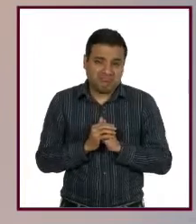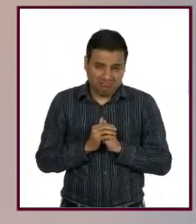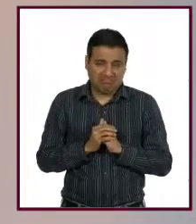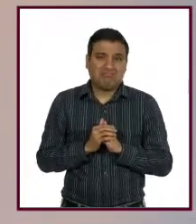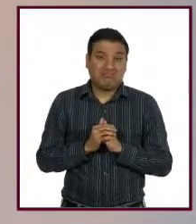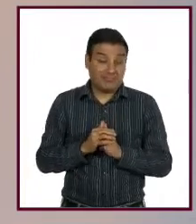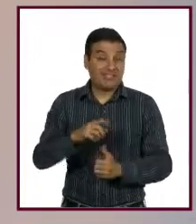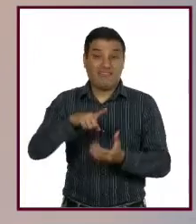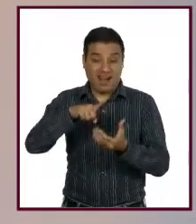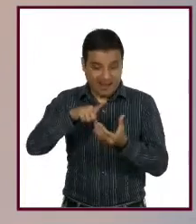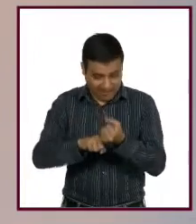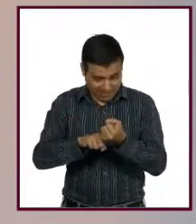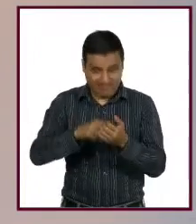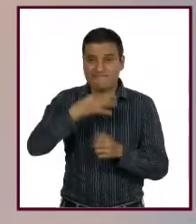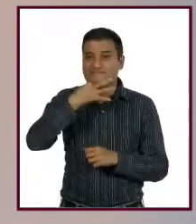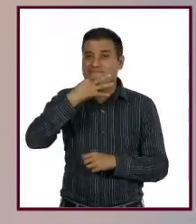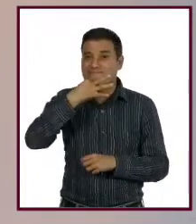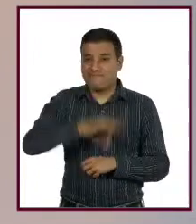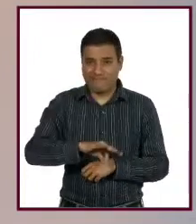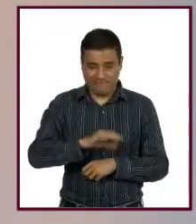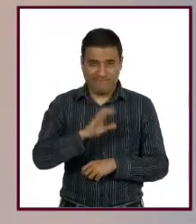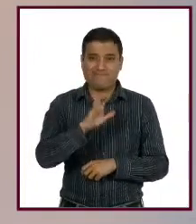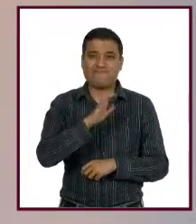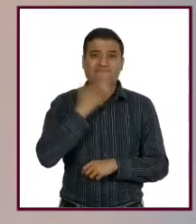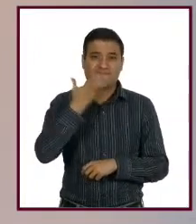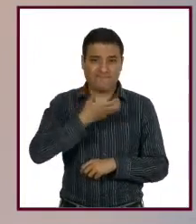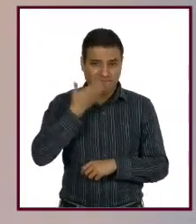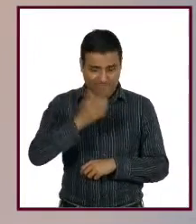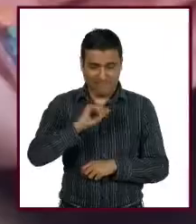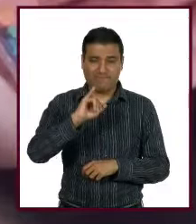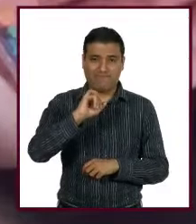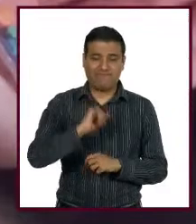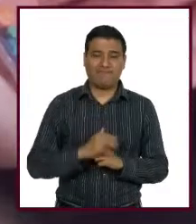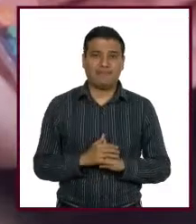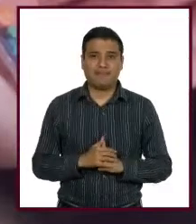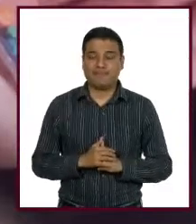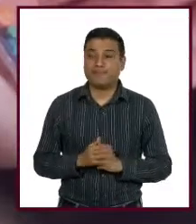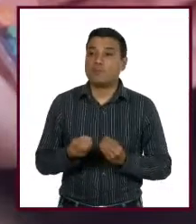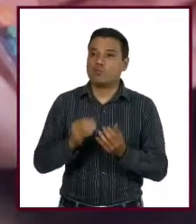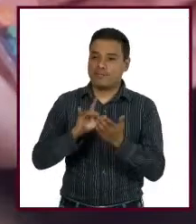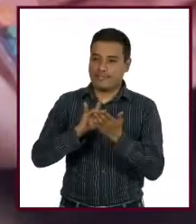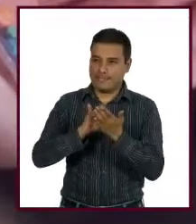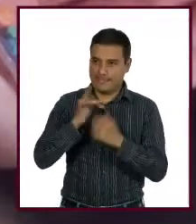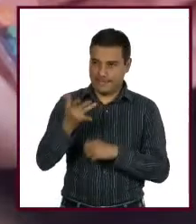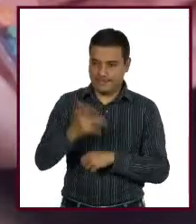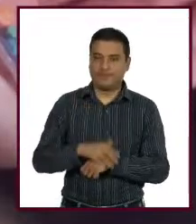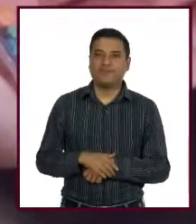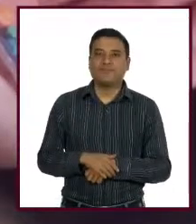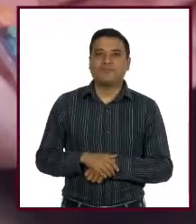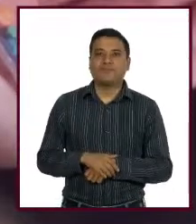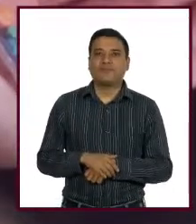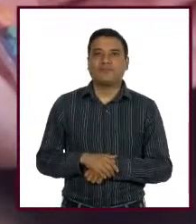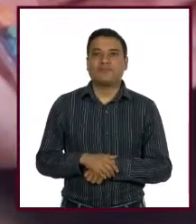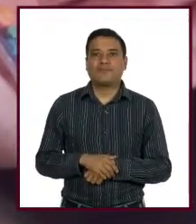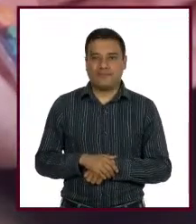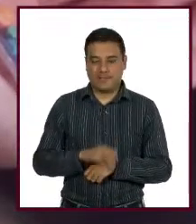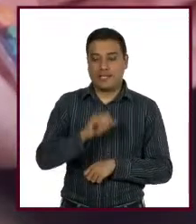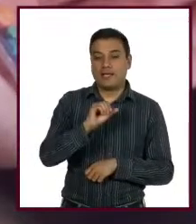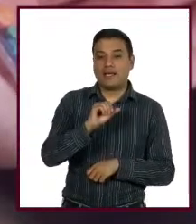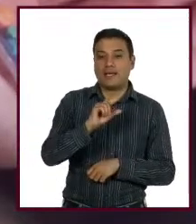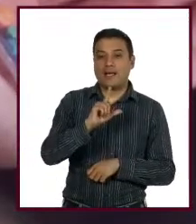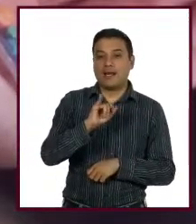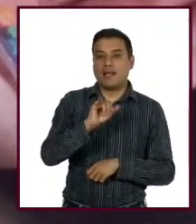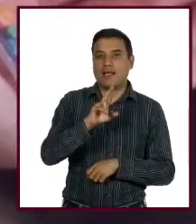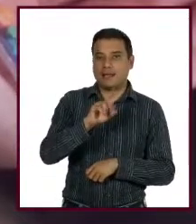este tipo de eventos. Muchas gracias, doctor. Alejandra pregunta, ¿cómo podemos darnos cuenta